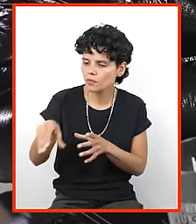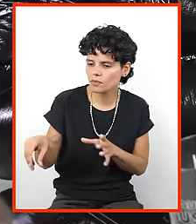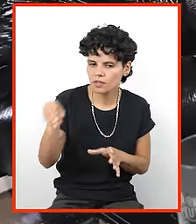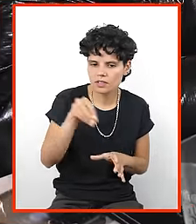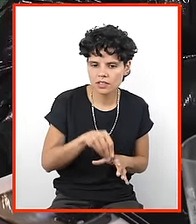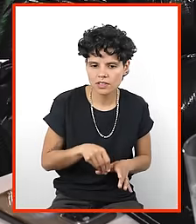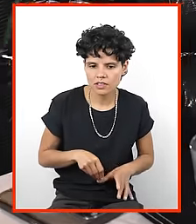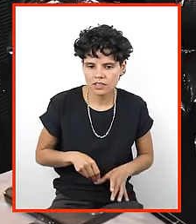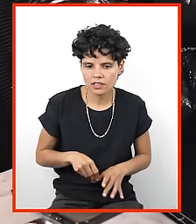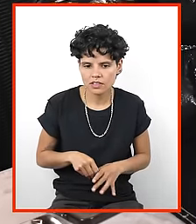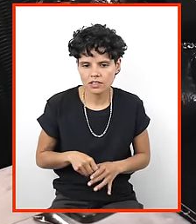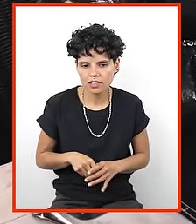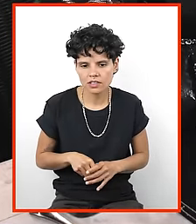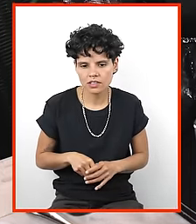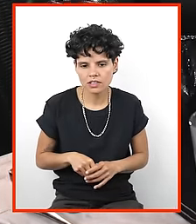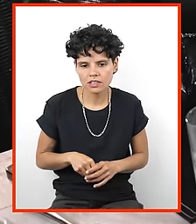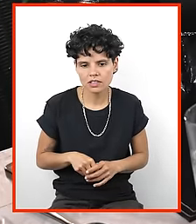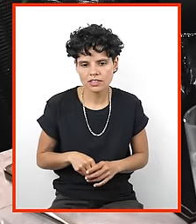Mira, qué lindo este.